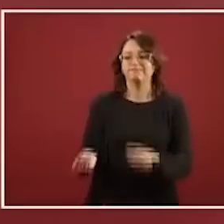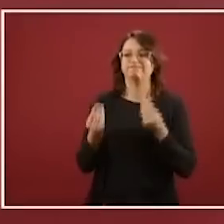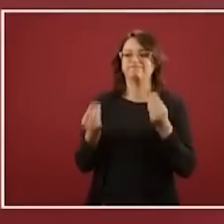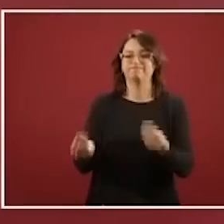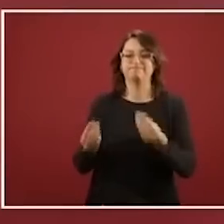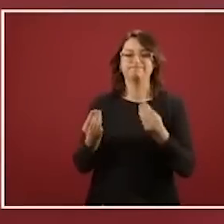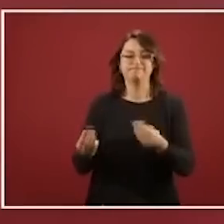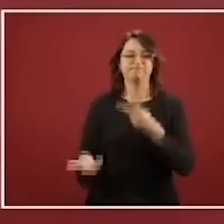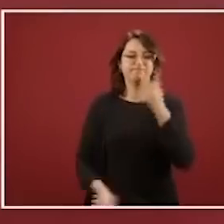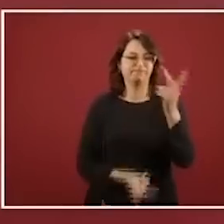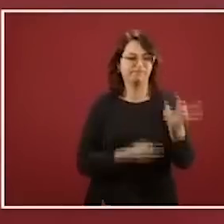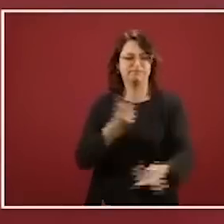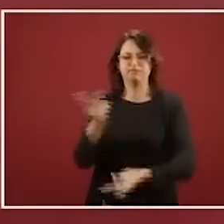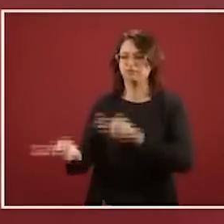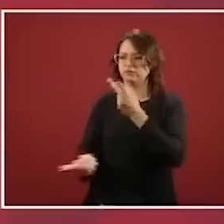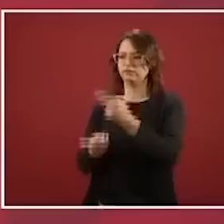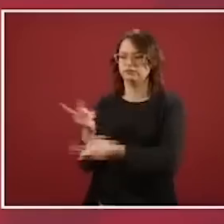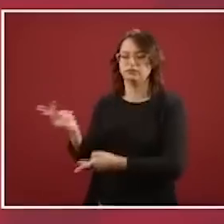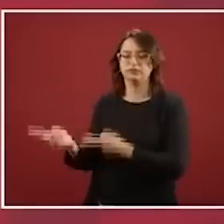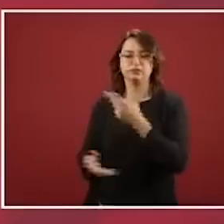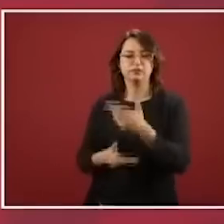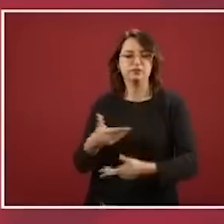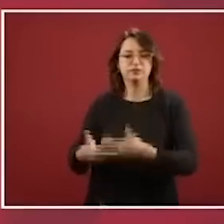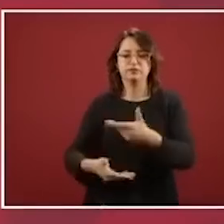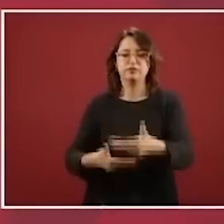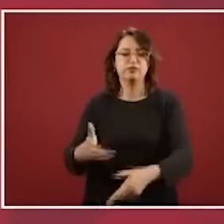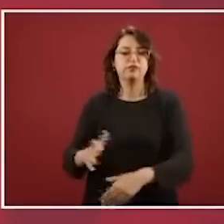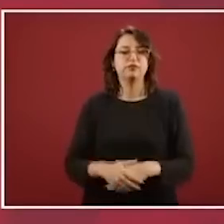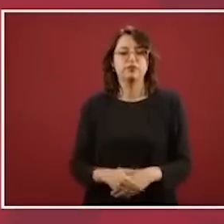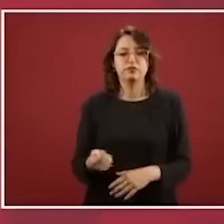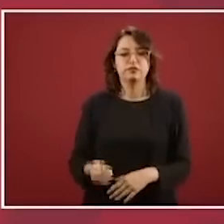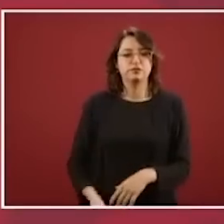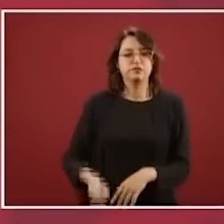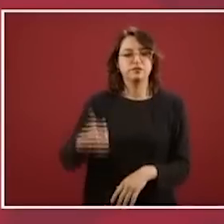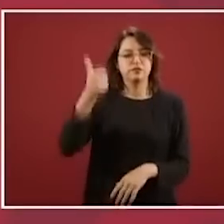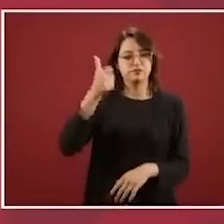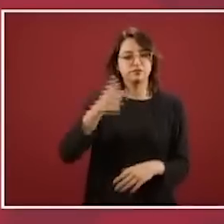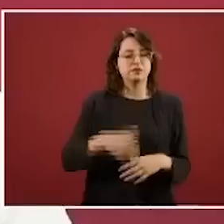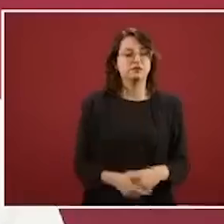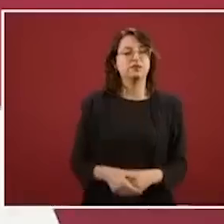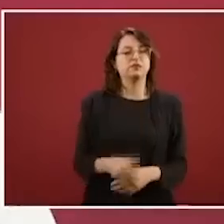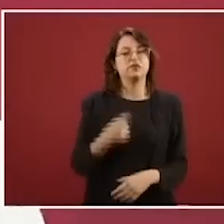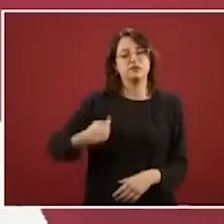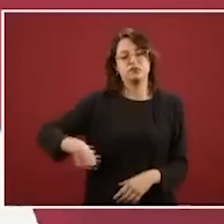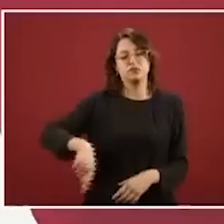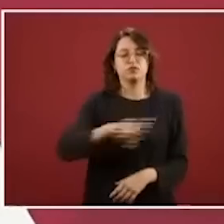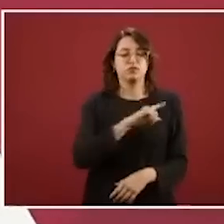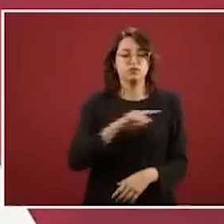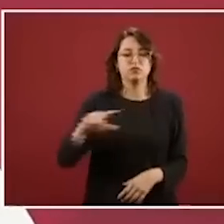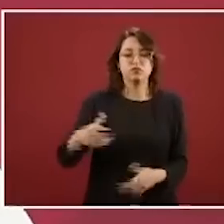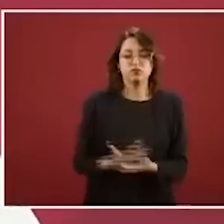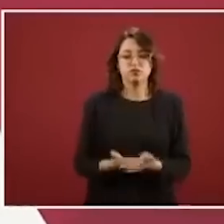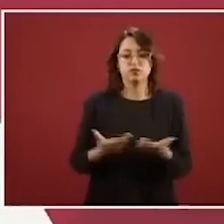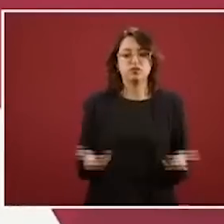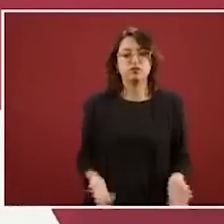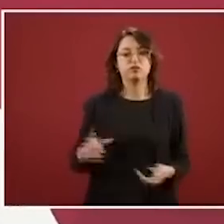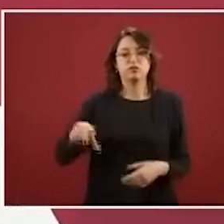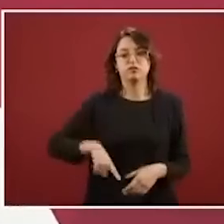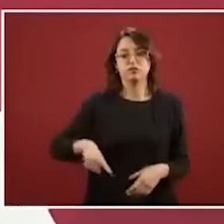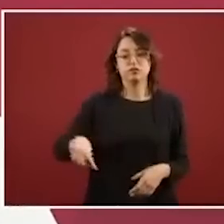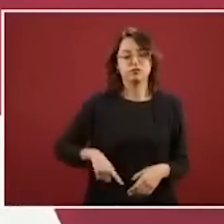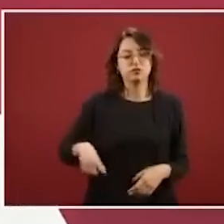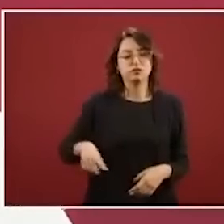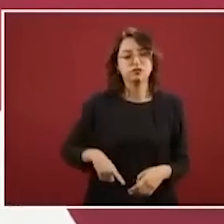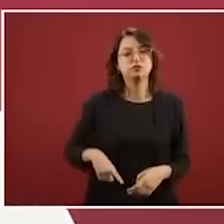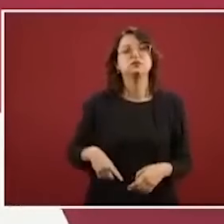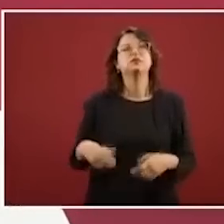sido sometida a este proceso de consulta. Entonces, en ese sentido, hemos como gobierno garantizado